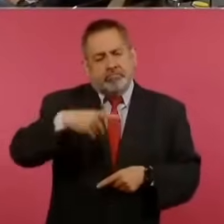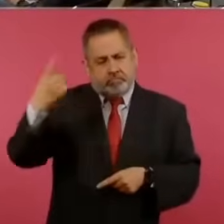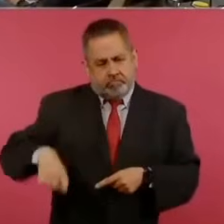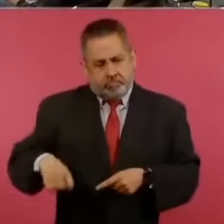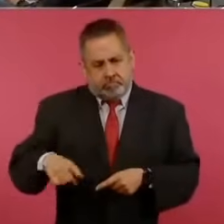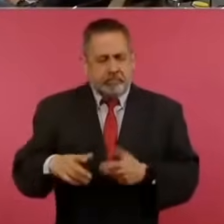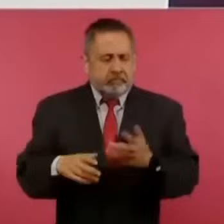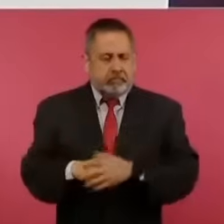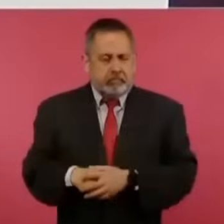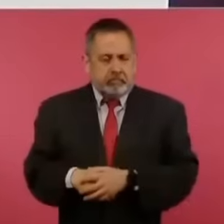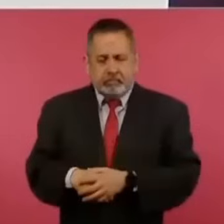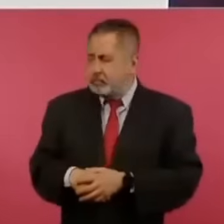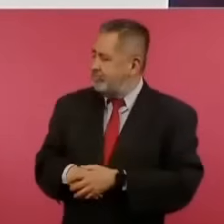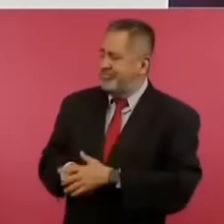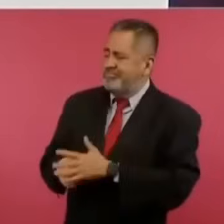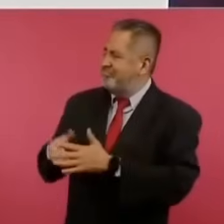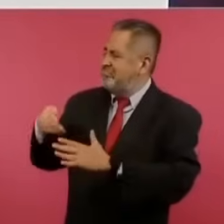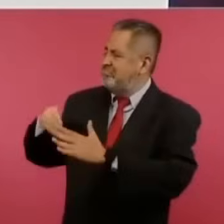ya está consumado.